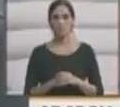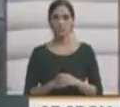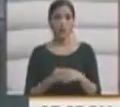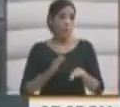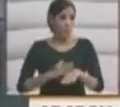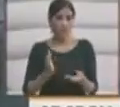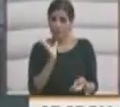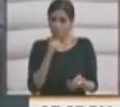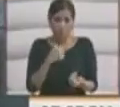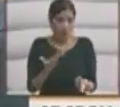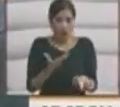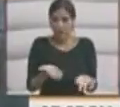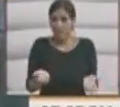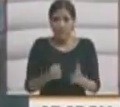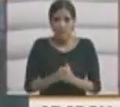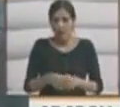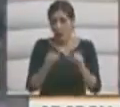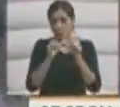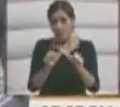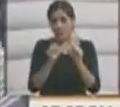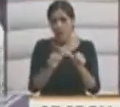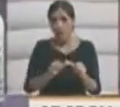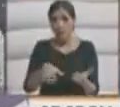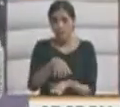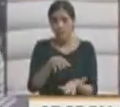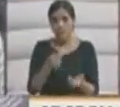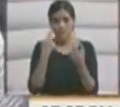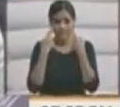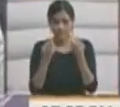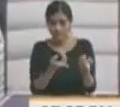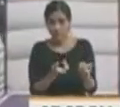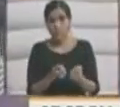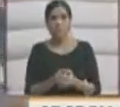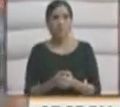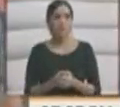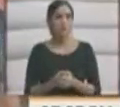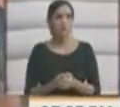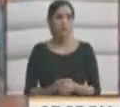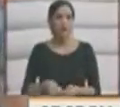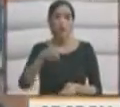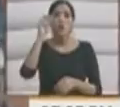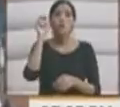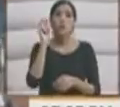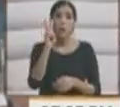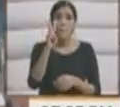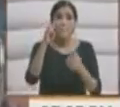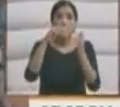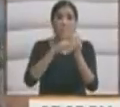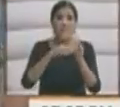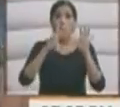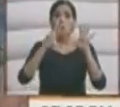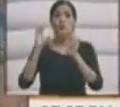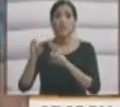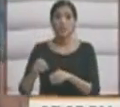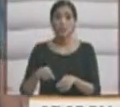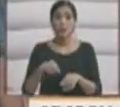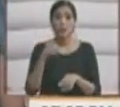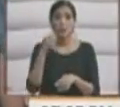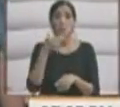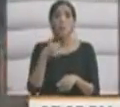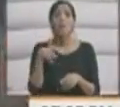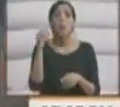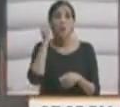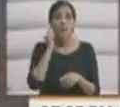no hay presunción, ya hay el hecho del delito. 2.800, un pan.